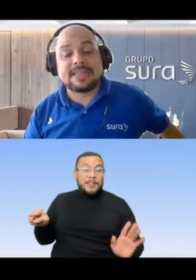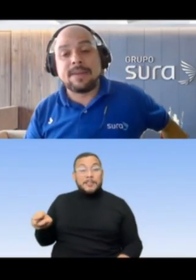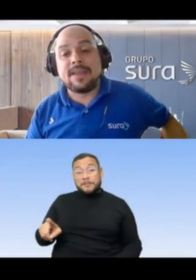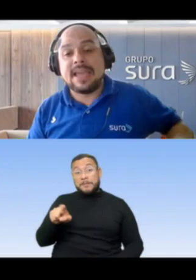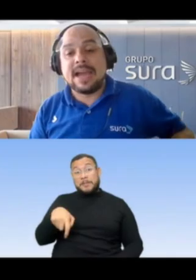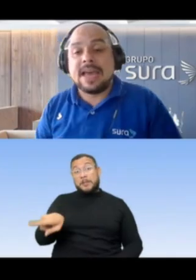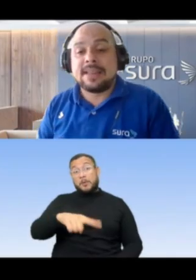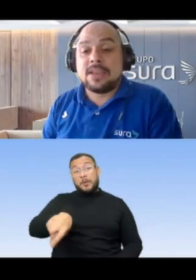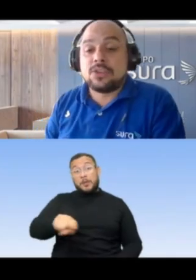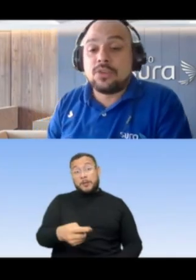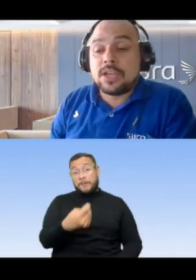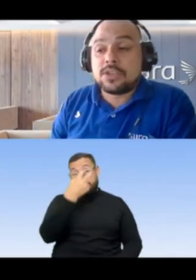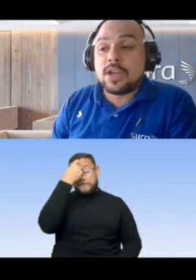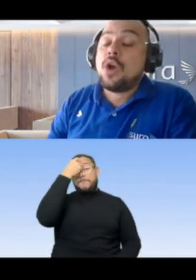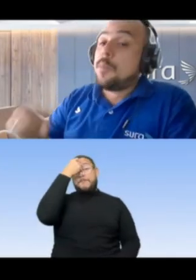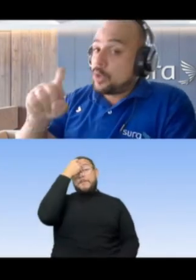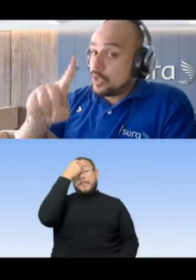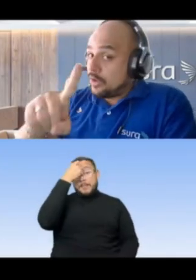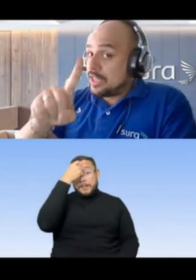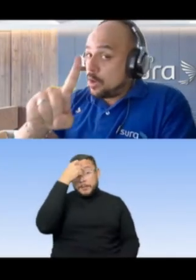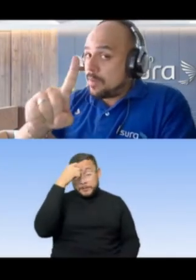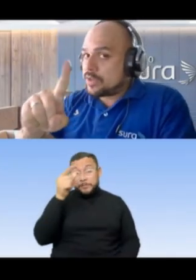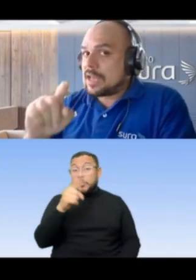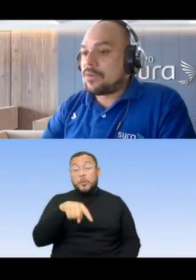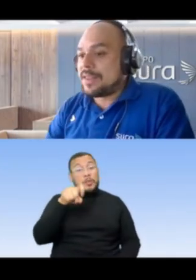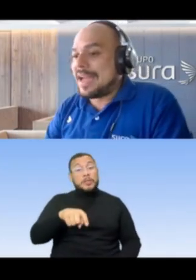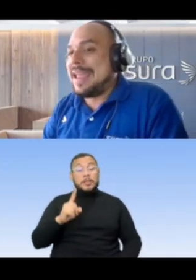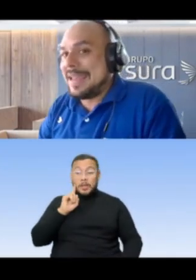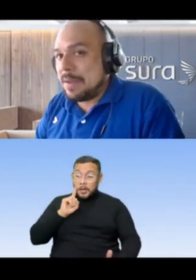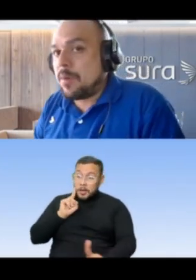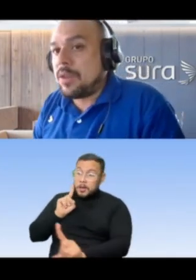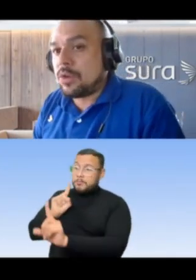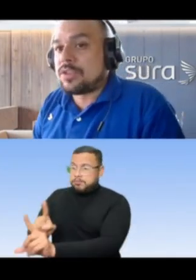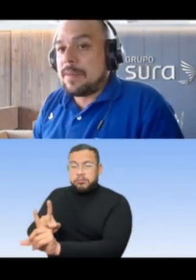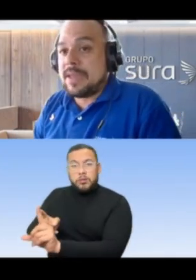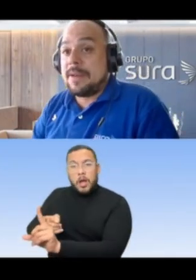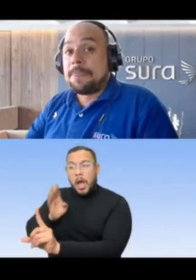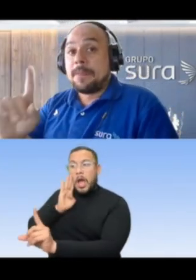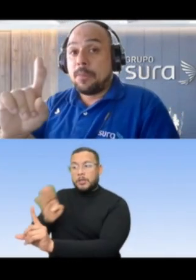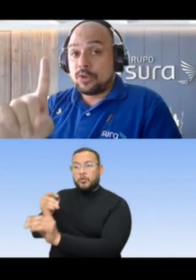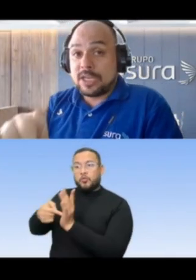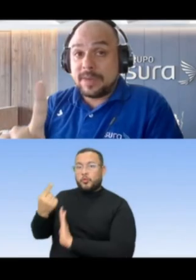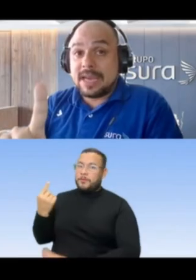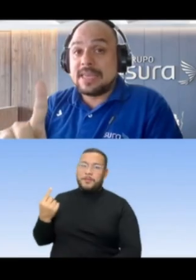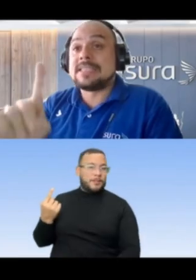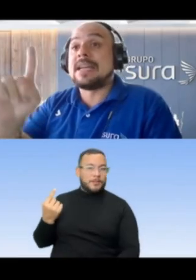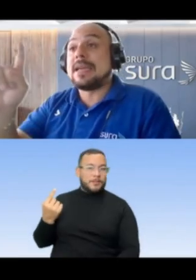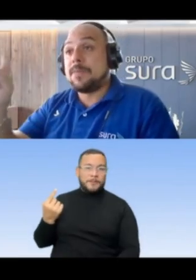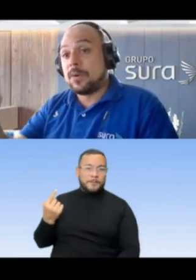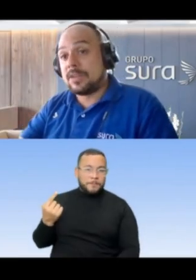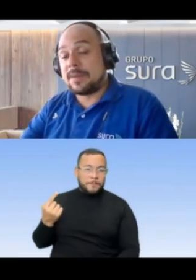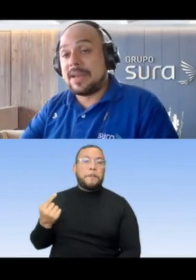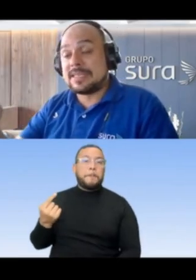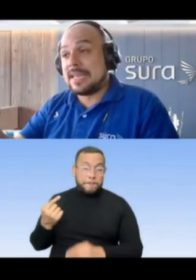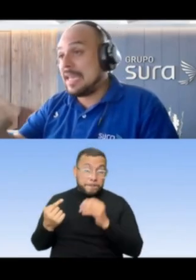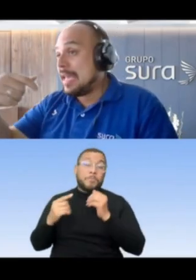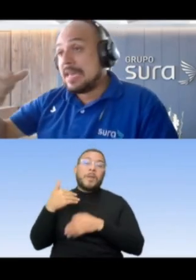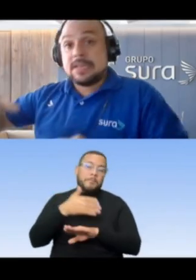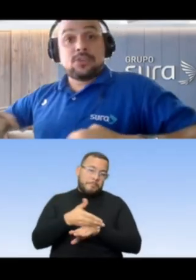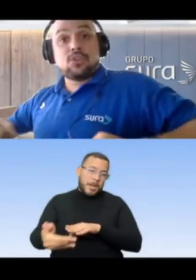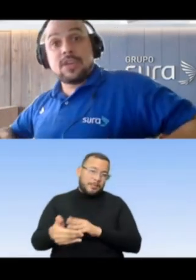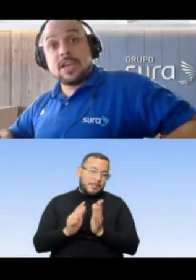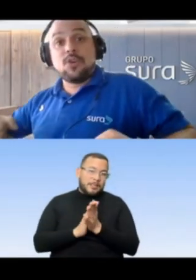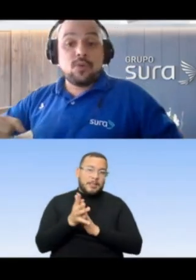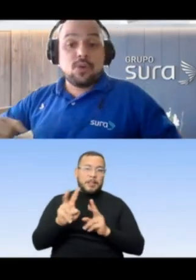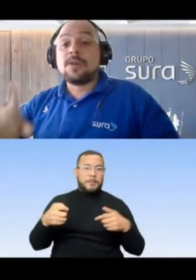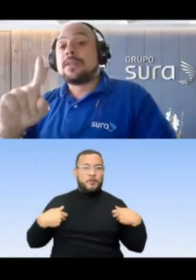entrar directamente a la atención de un lesionado, porque ahorita nos vamos a dar cuenta en qué momentos también, por ser brigadista y por darme las de